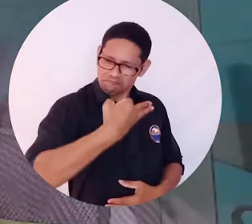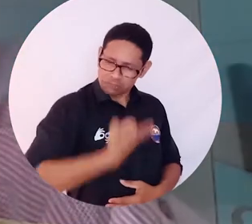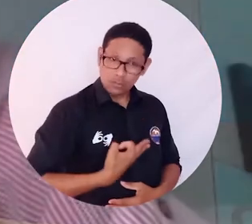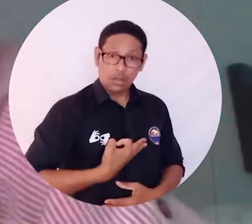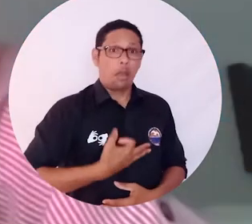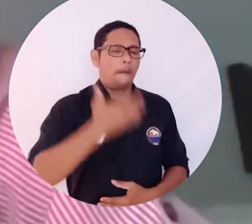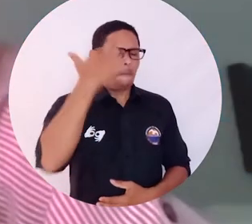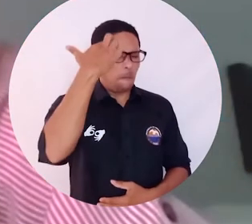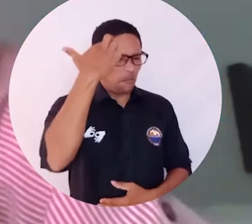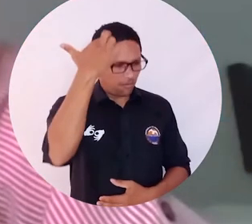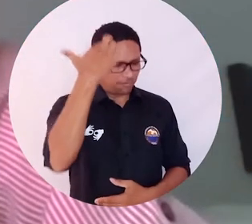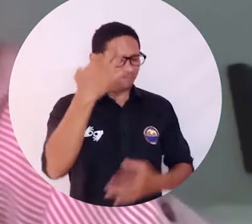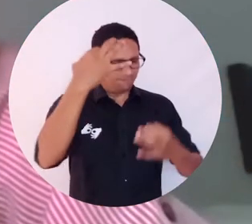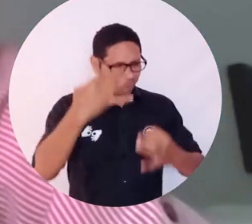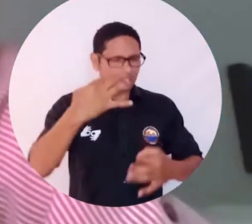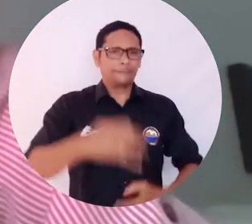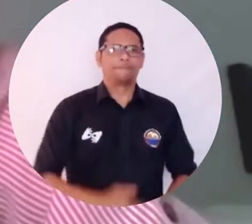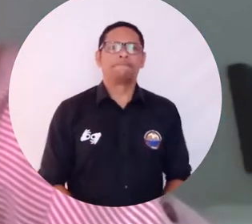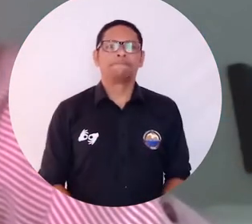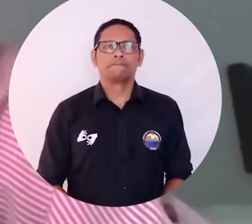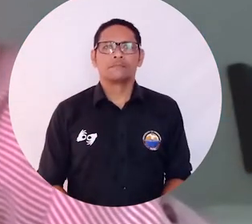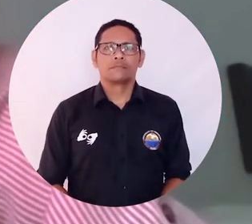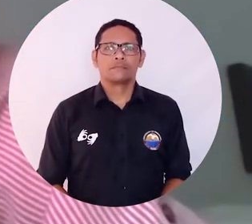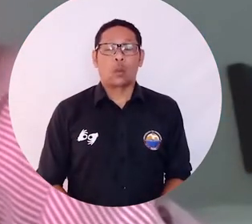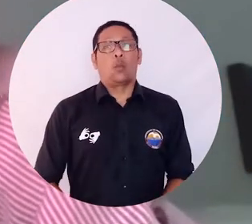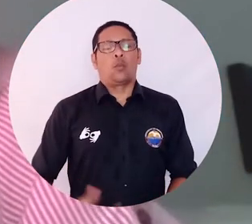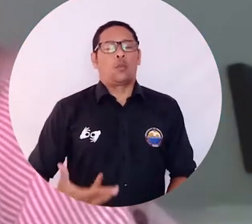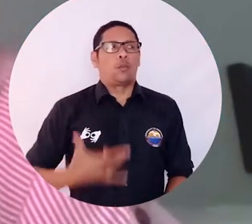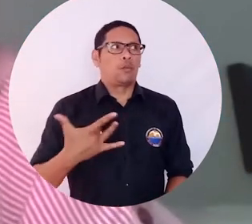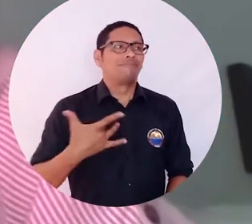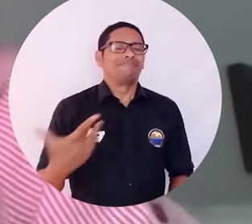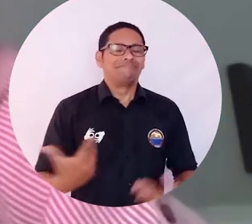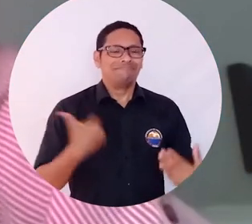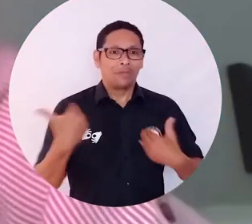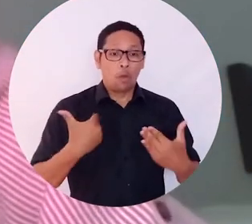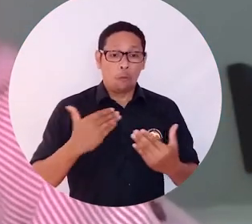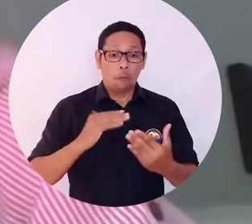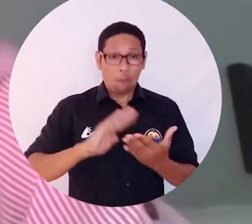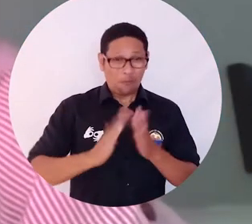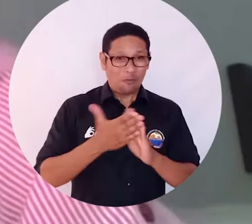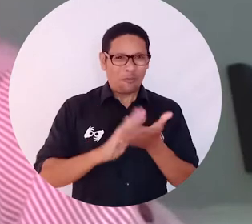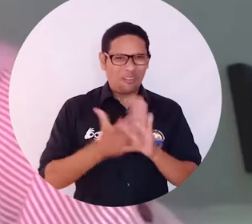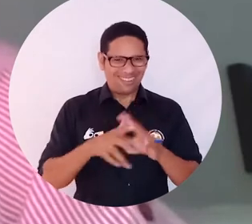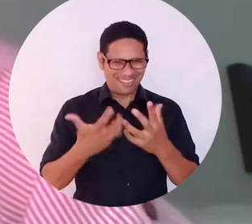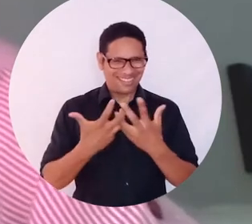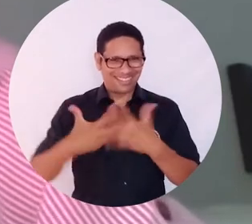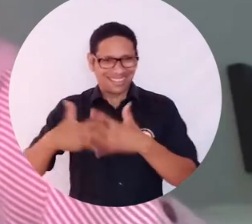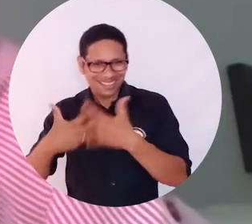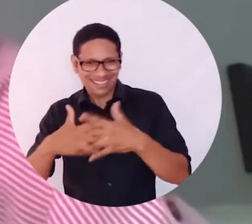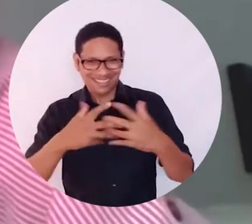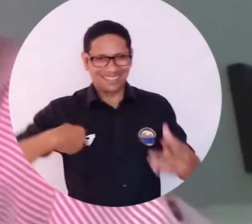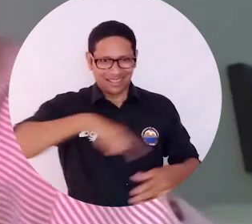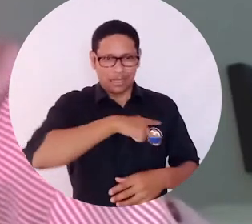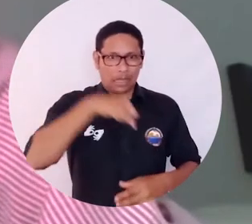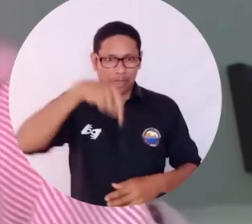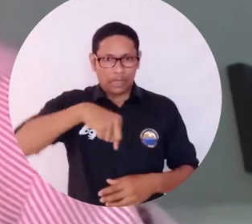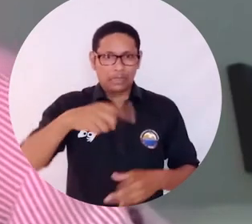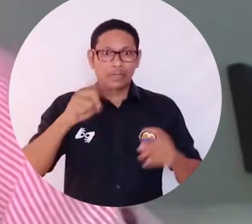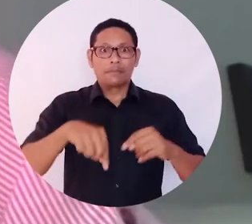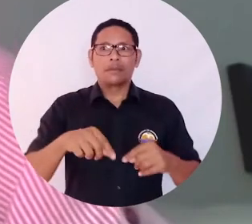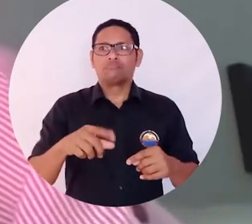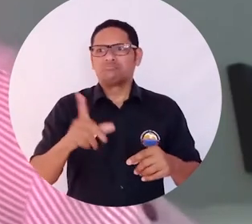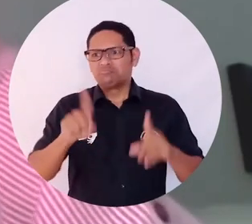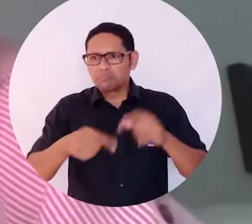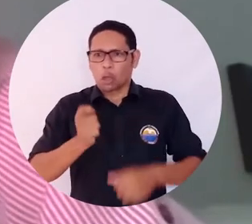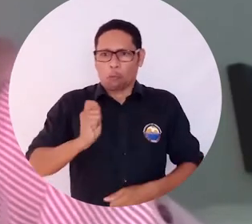profesionalismo. Ha sido muy satisfactorio tanto para la comunidad empresarial como las personas jurídicas